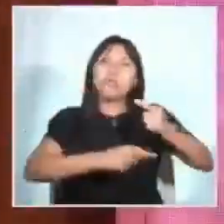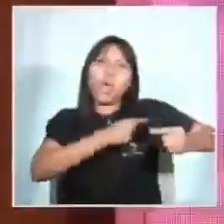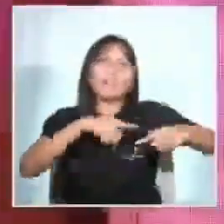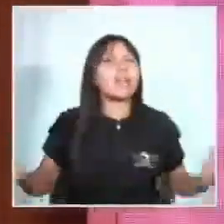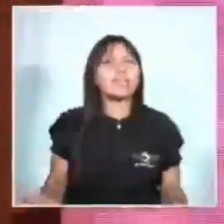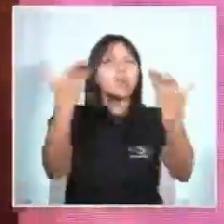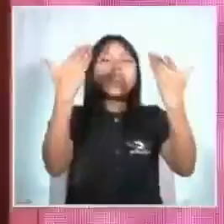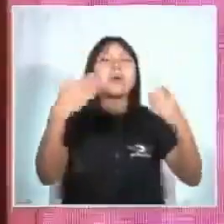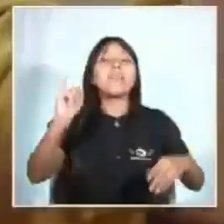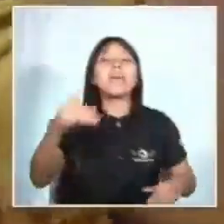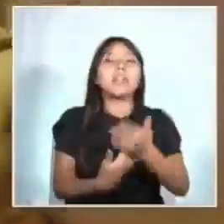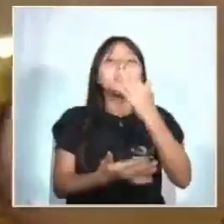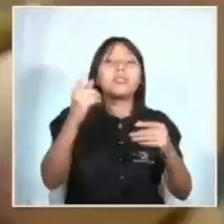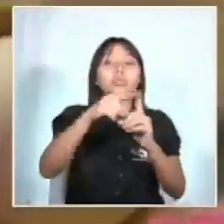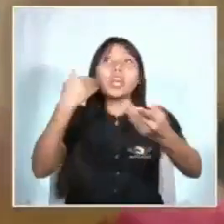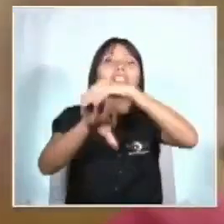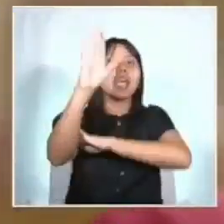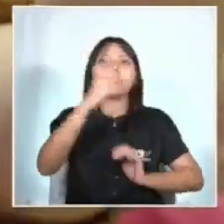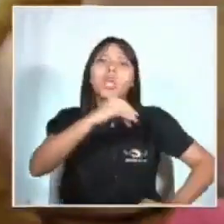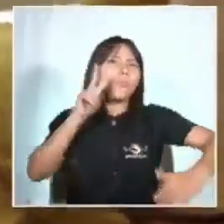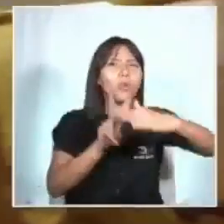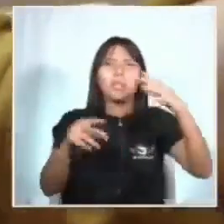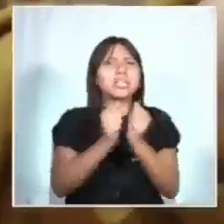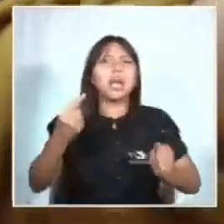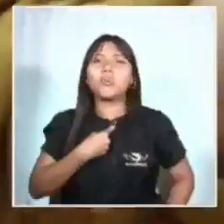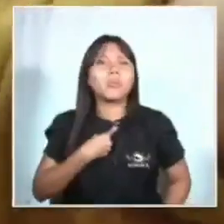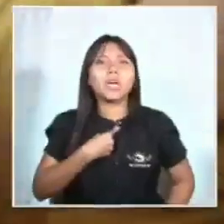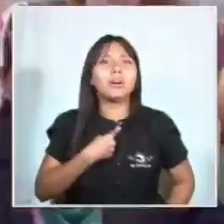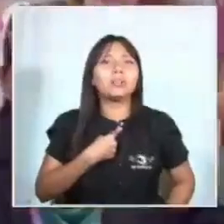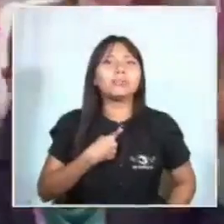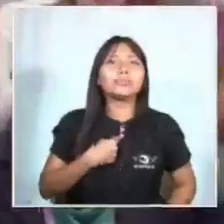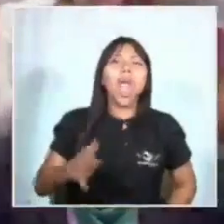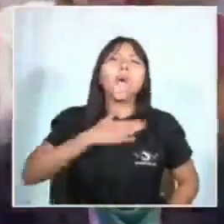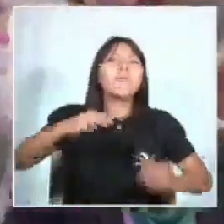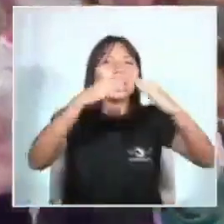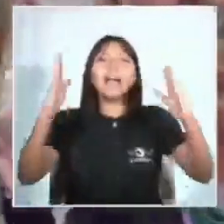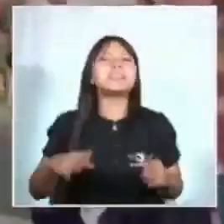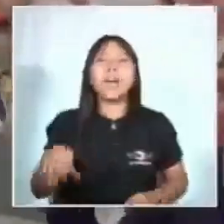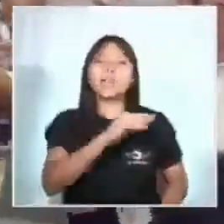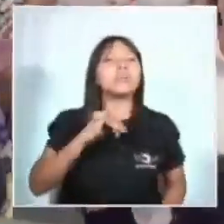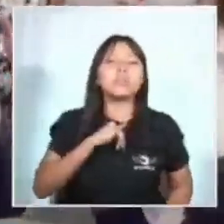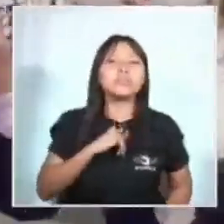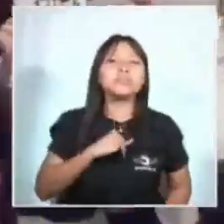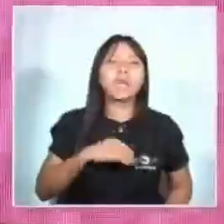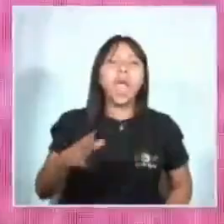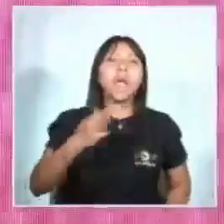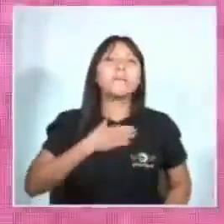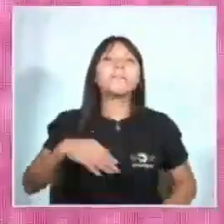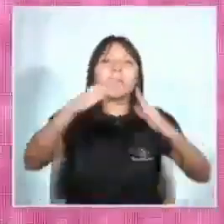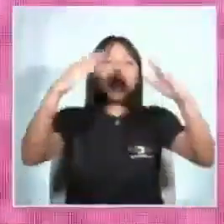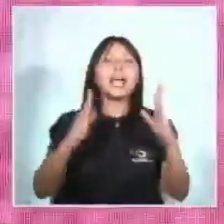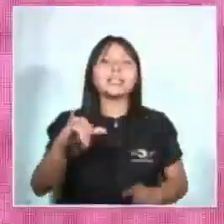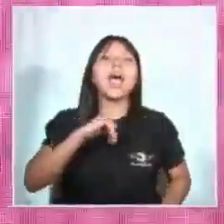Levántame tus dos manos al cielo y profetiza conmigo. Mi casa y yo, mi casa y